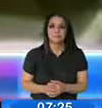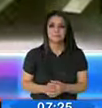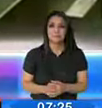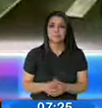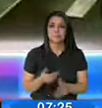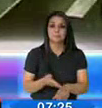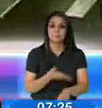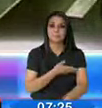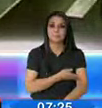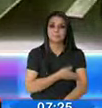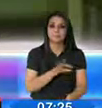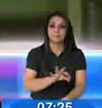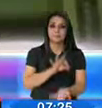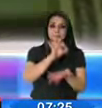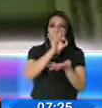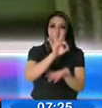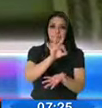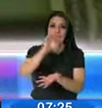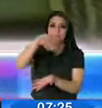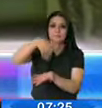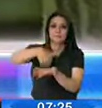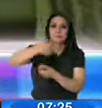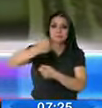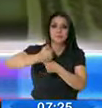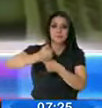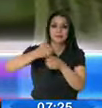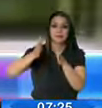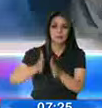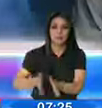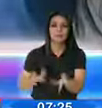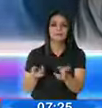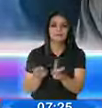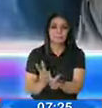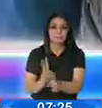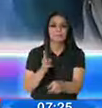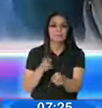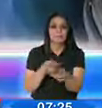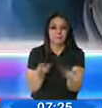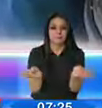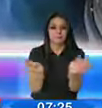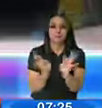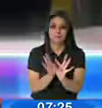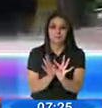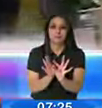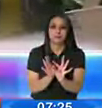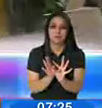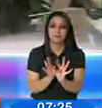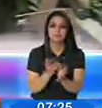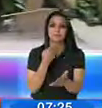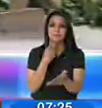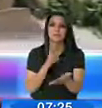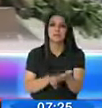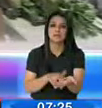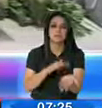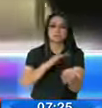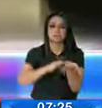que los representantes de la Central Unitaria de Trabajadores, quienes también forman parte de esta mesa, presentaron una carta excusándose de su presencia